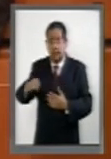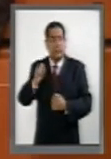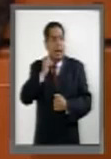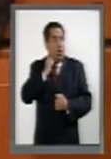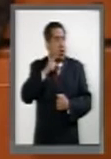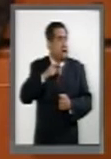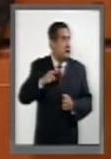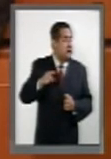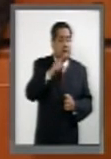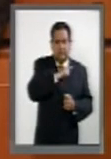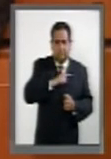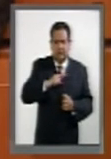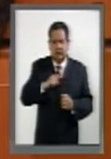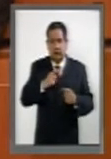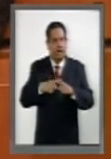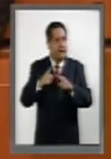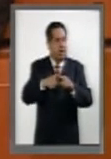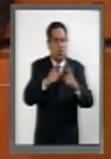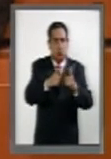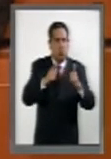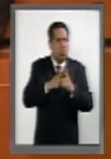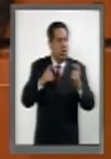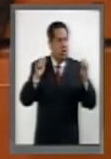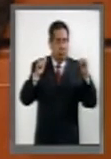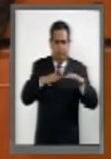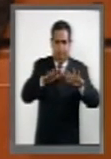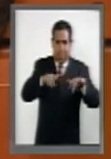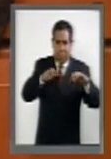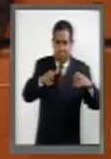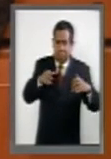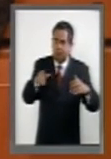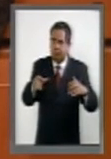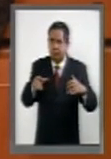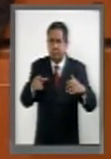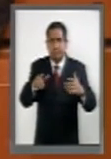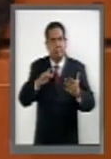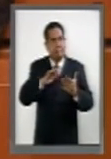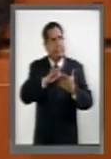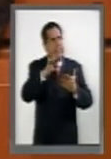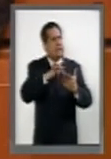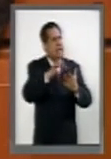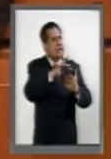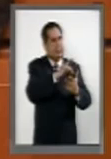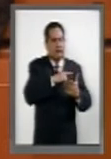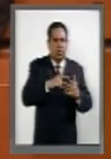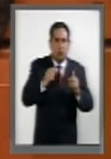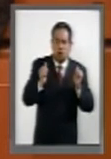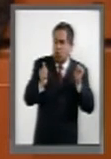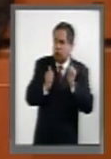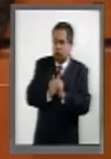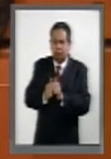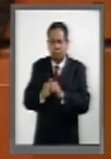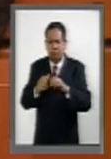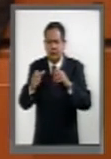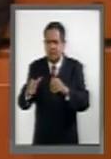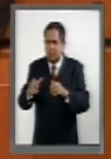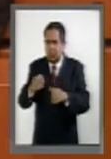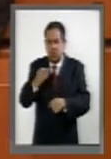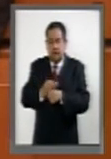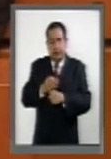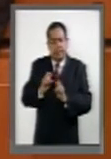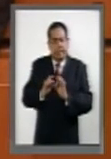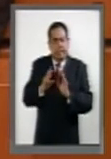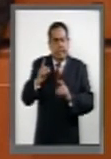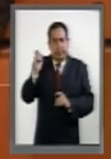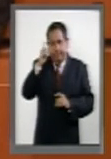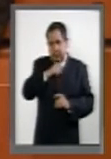y las senadoras de todos los grupos aquí representados, gracias por estar siempre solidarios ante esta difícil